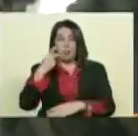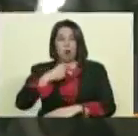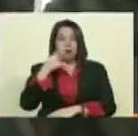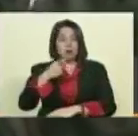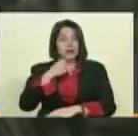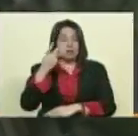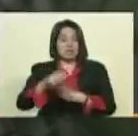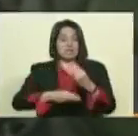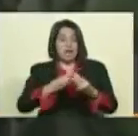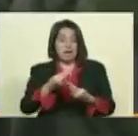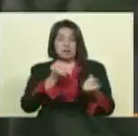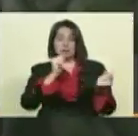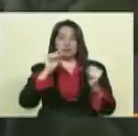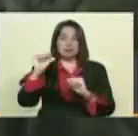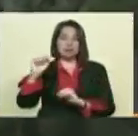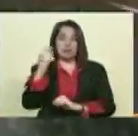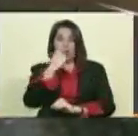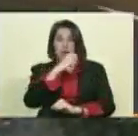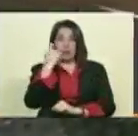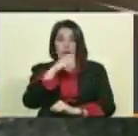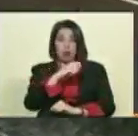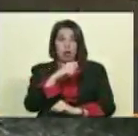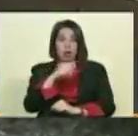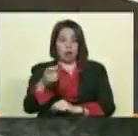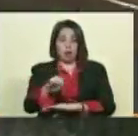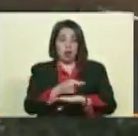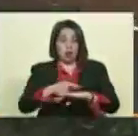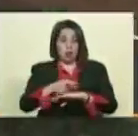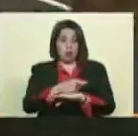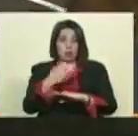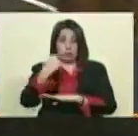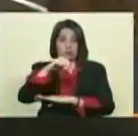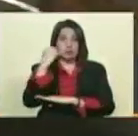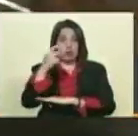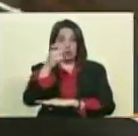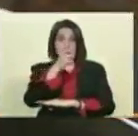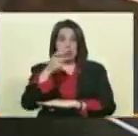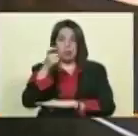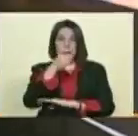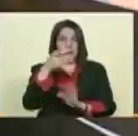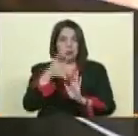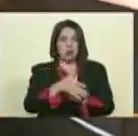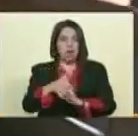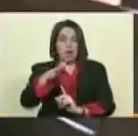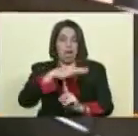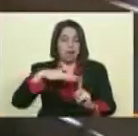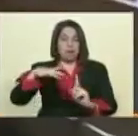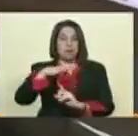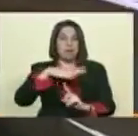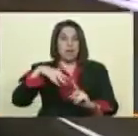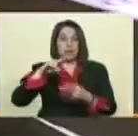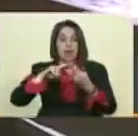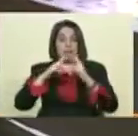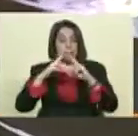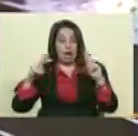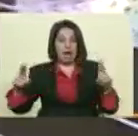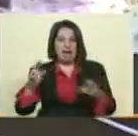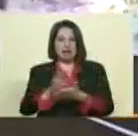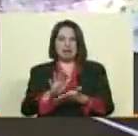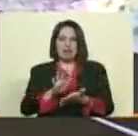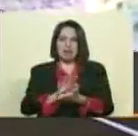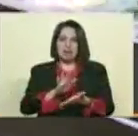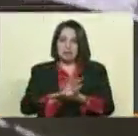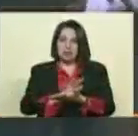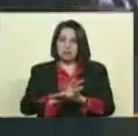son implementadas por nuestro gobierno nacional, que buscan lograr un ambiente donde reine la paz, donde reine la tranquilidad,